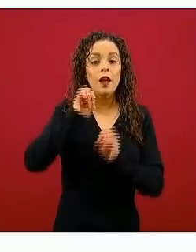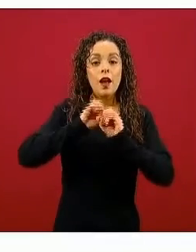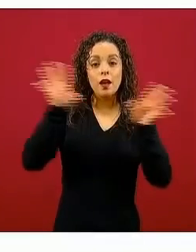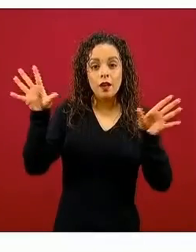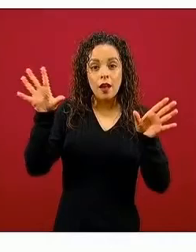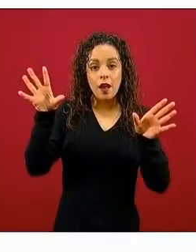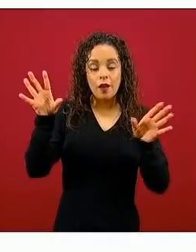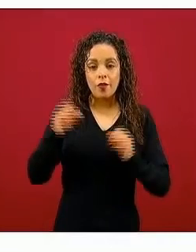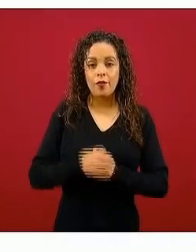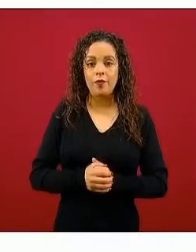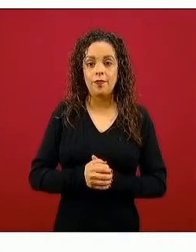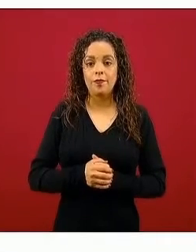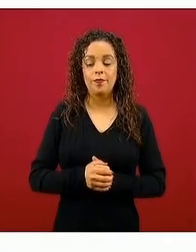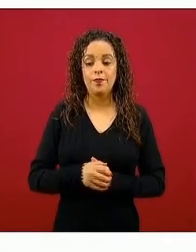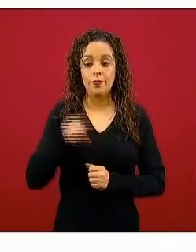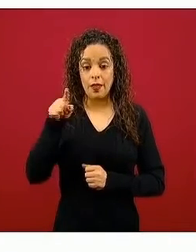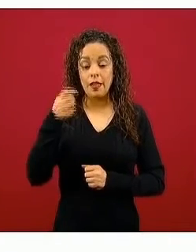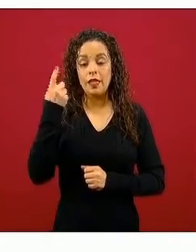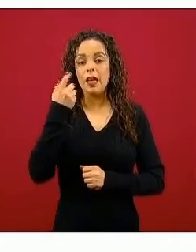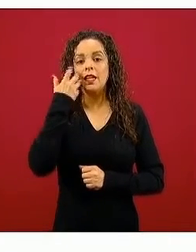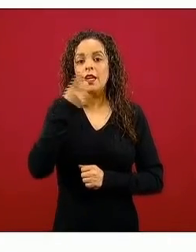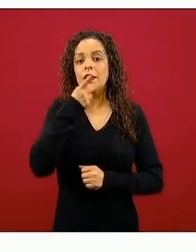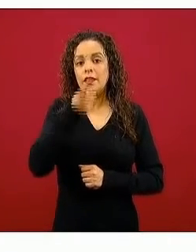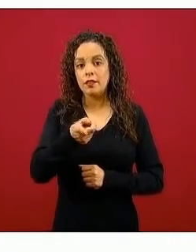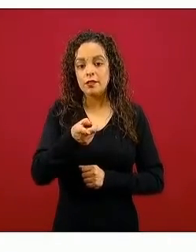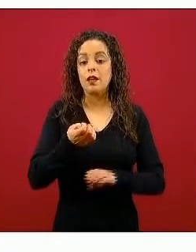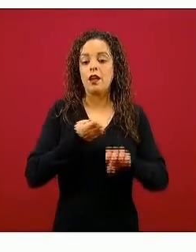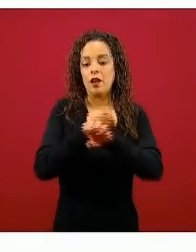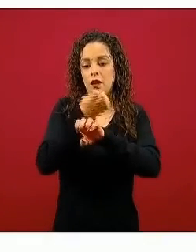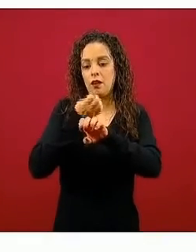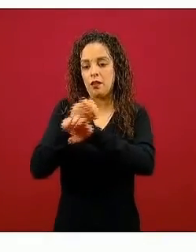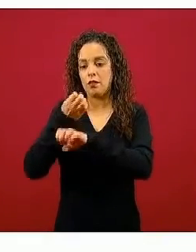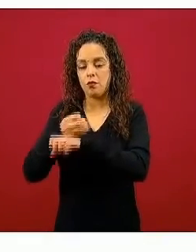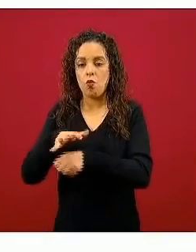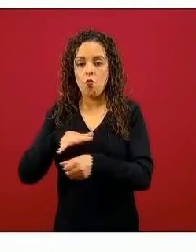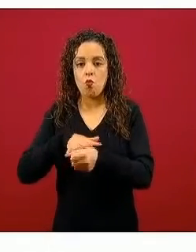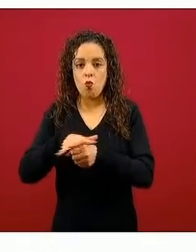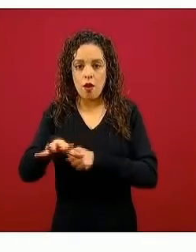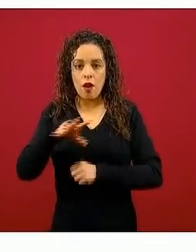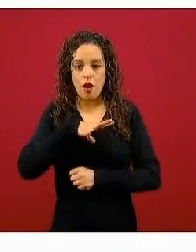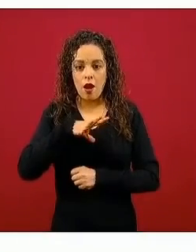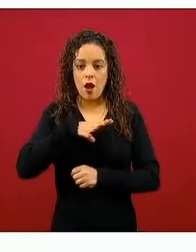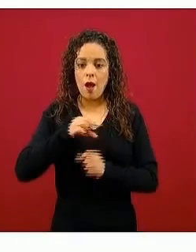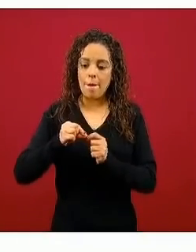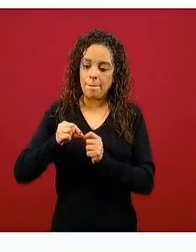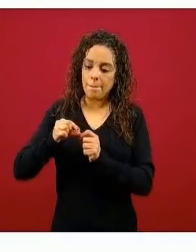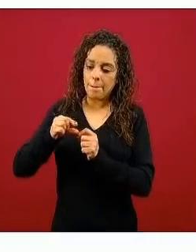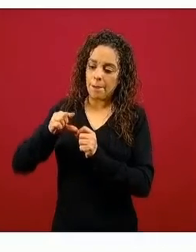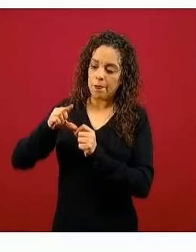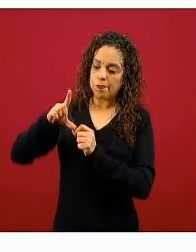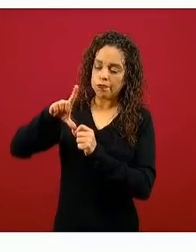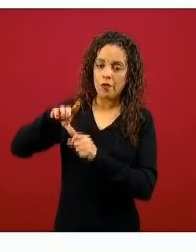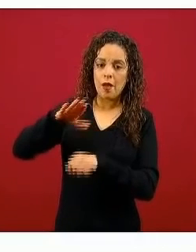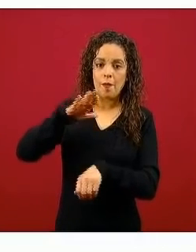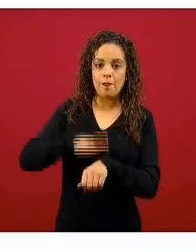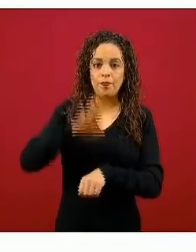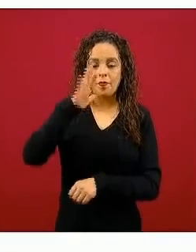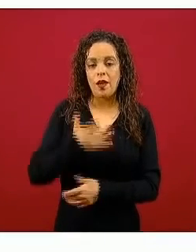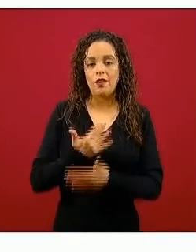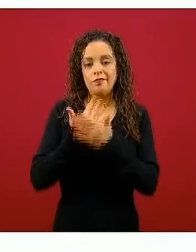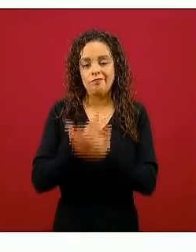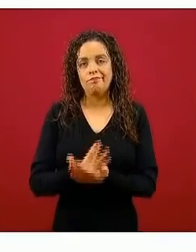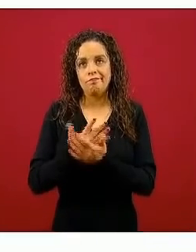guinda o rojo oscuro, precisamente cuáles son las entidades que estarían de alguna manera acumulando la mayor cantidad de estos